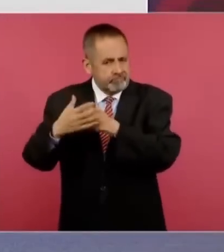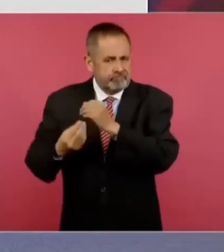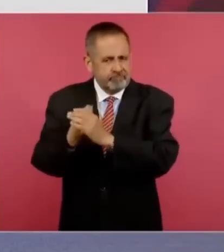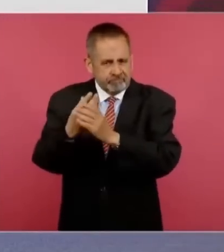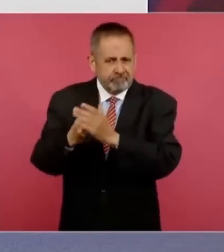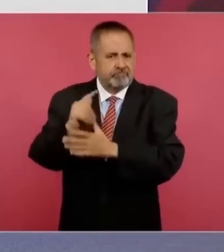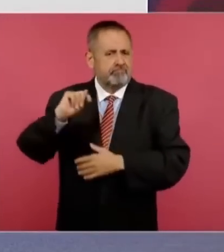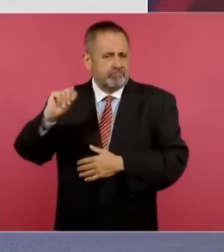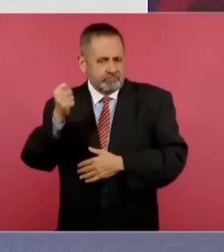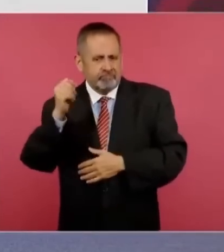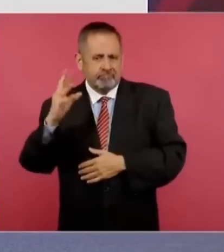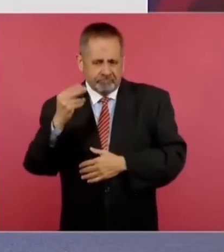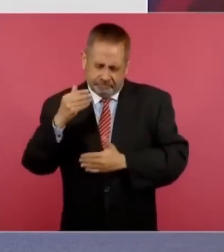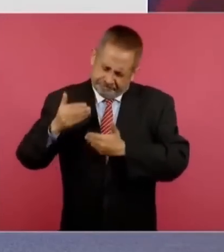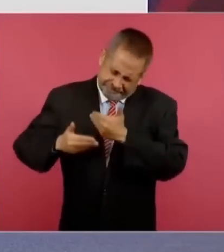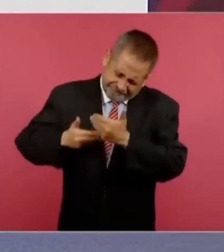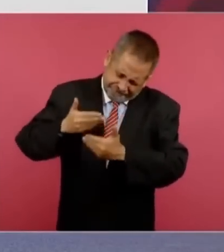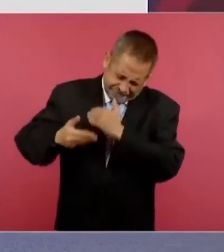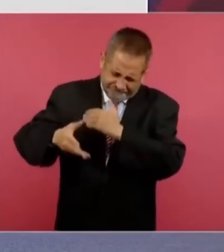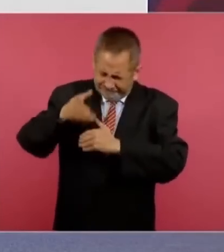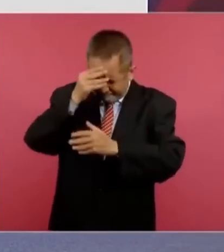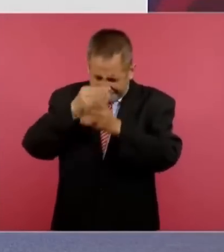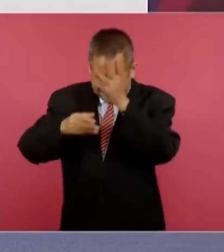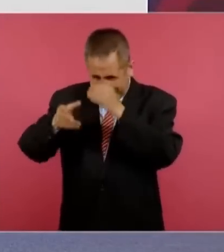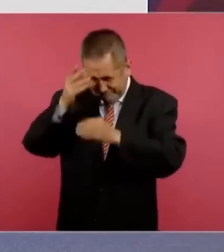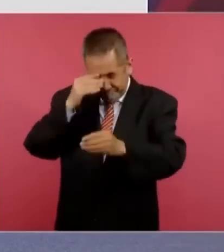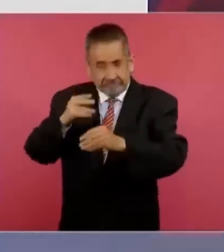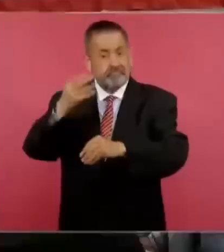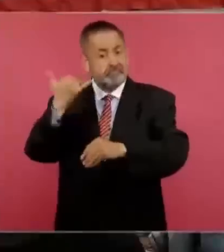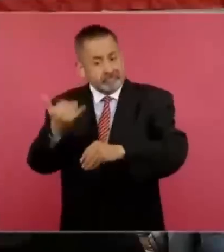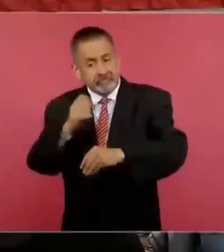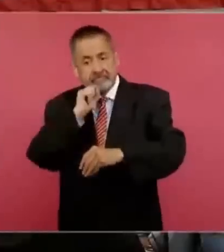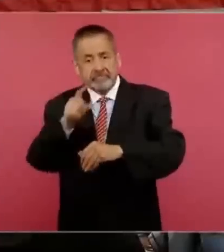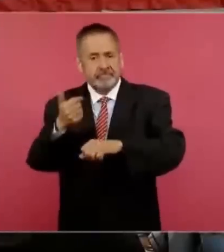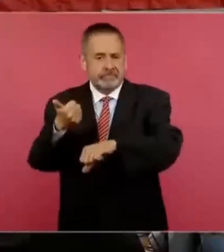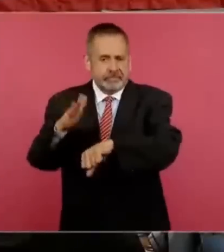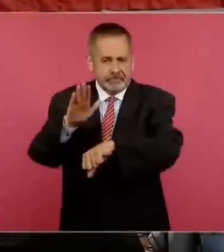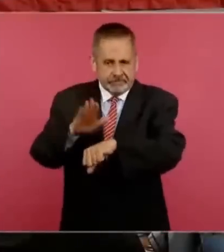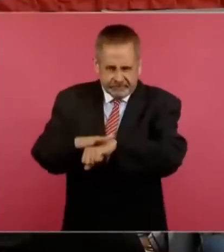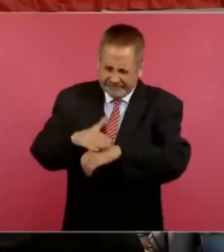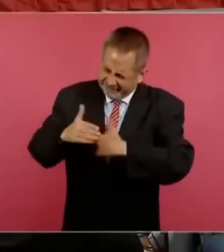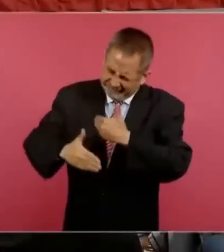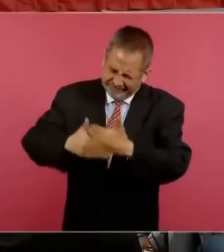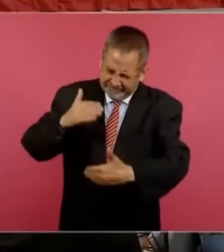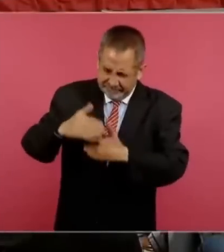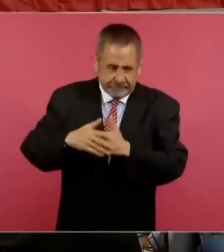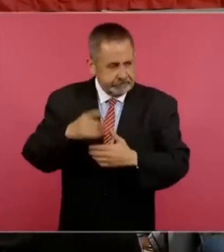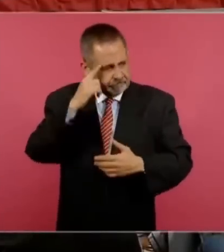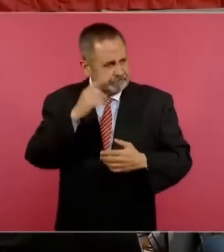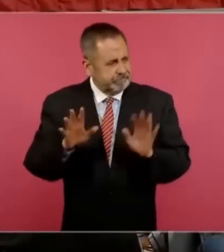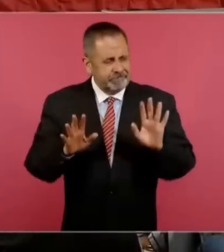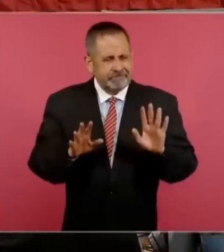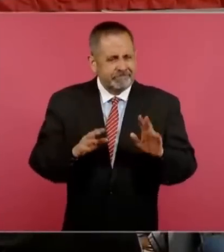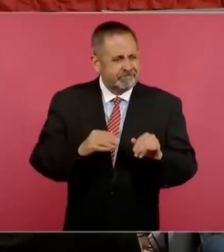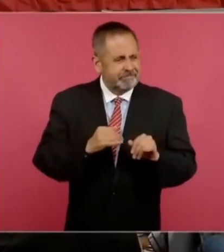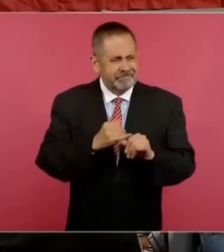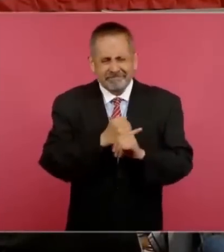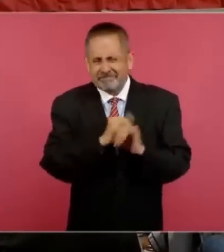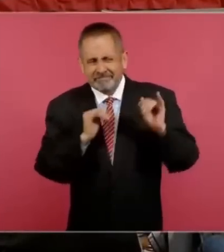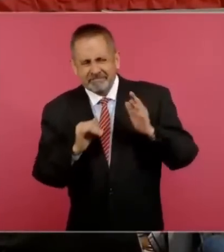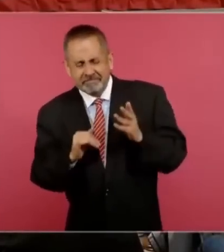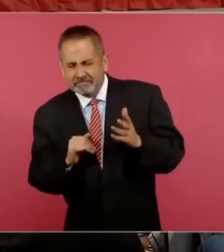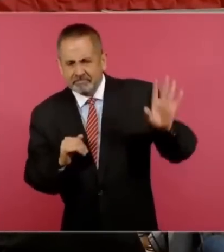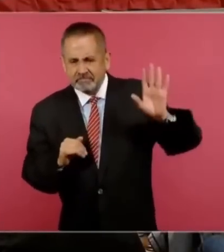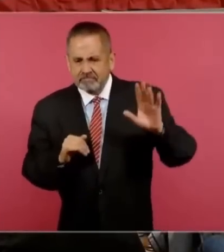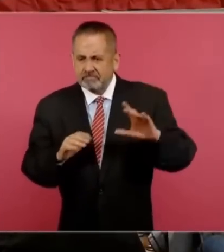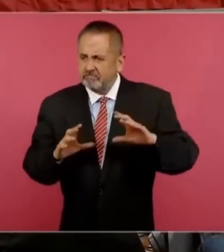y una eficiencia administrativa para lograr nuestra independencia energética. Sería necio afirmar